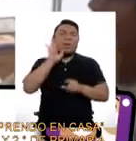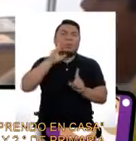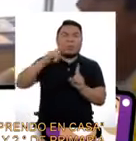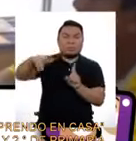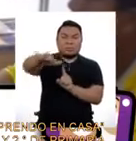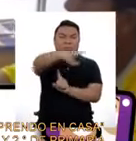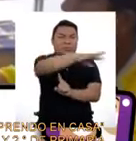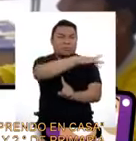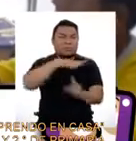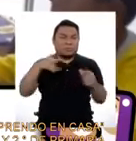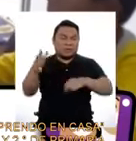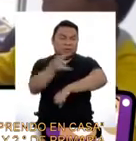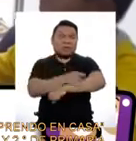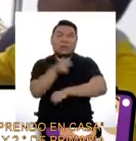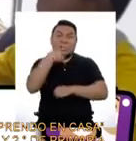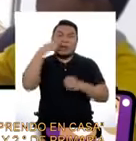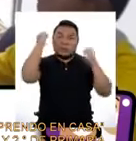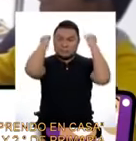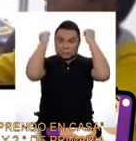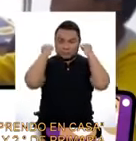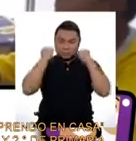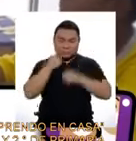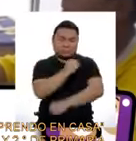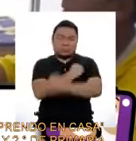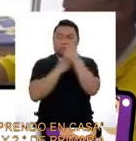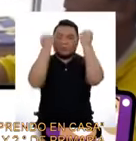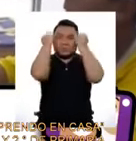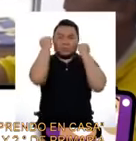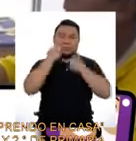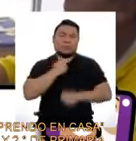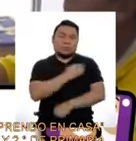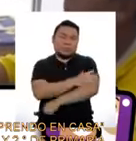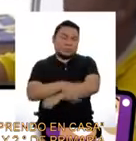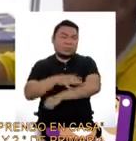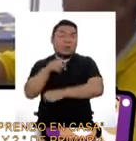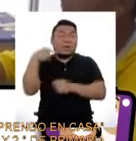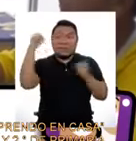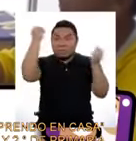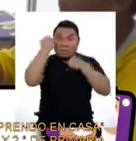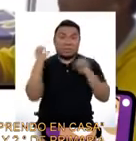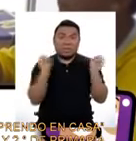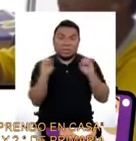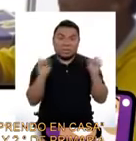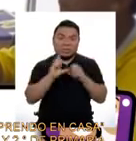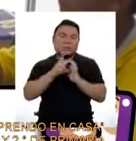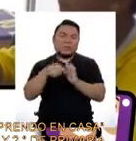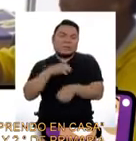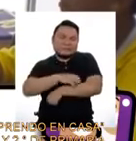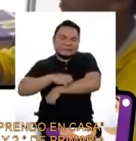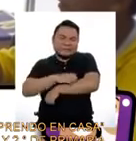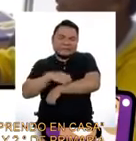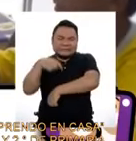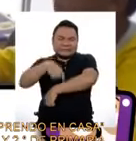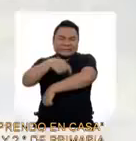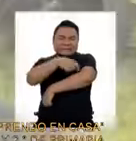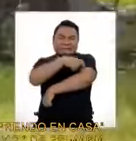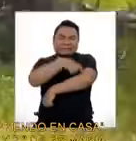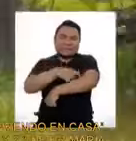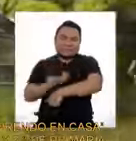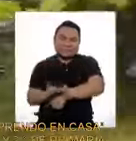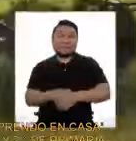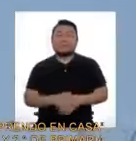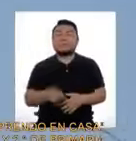si es que no te bañas adecuadamente, te va a producir un daño que puede llevarte a la formación de alergias o irritaciones.